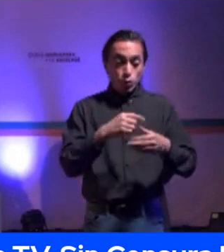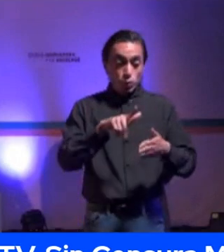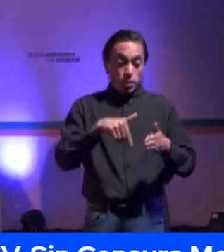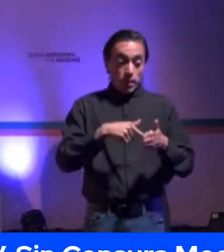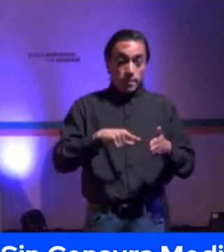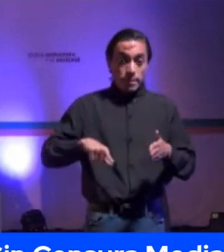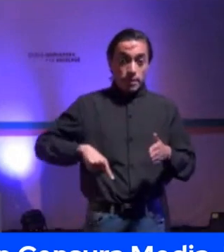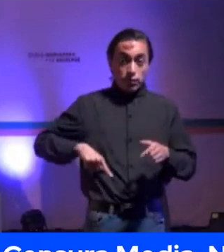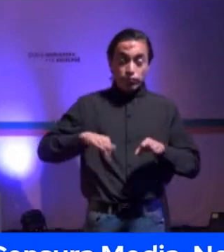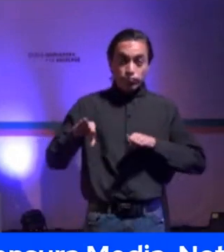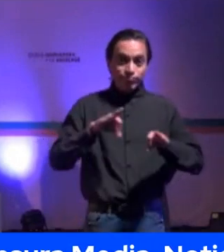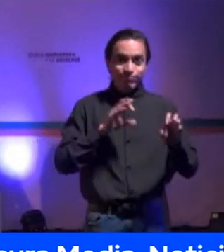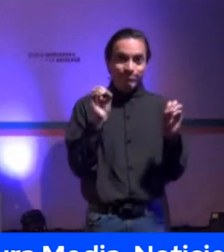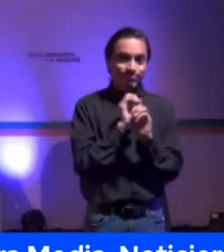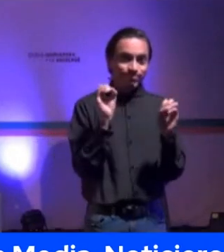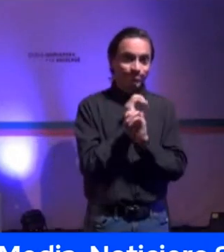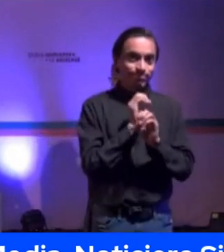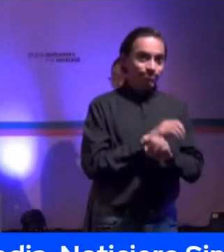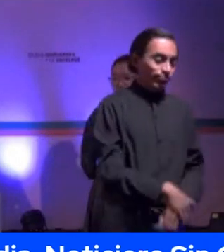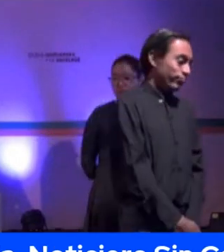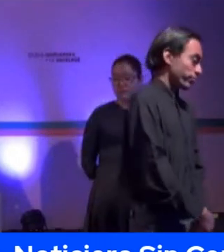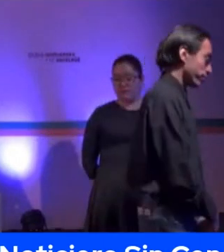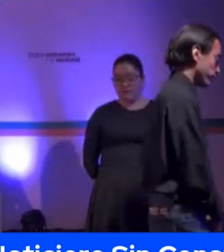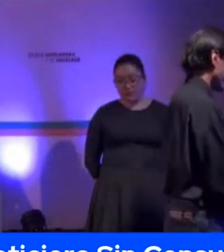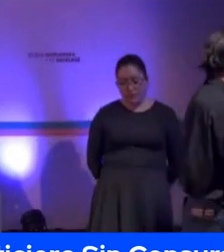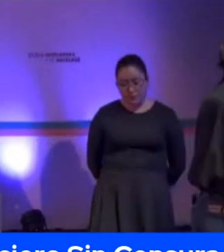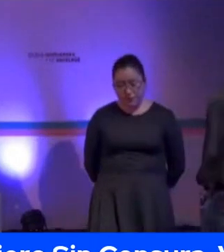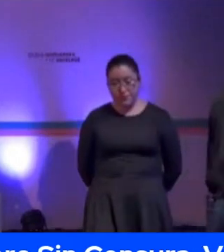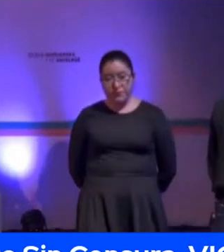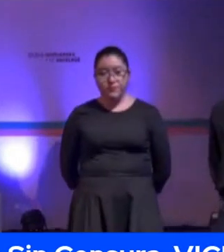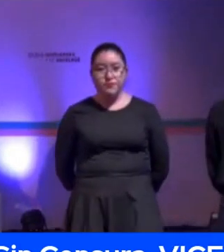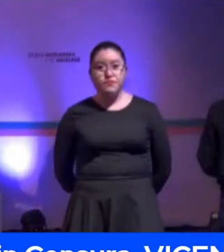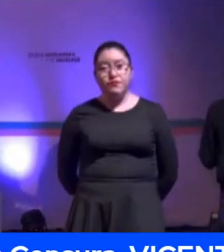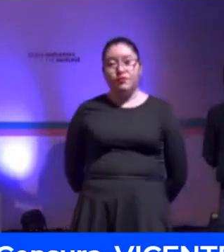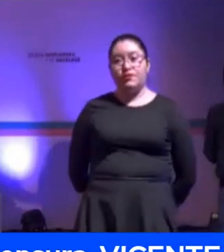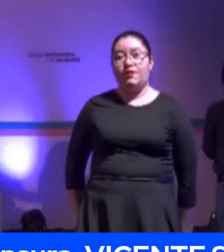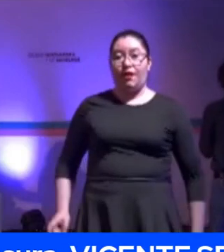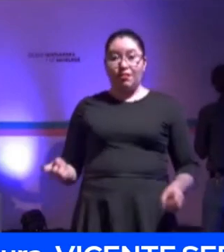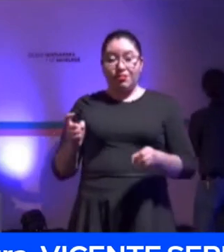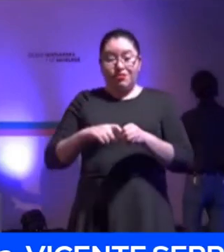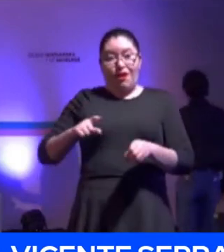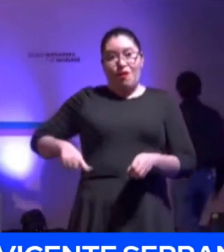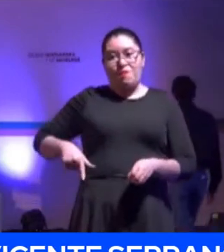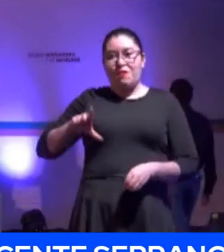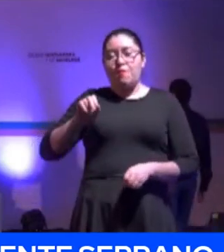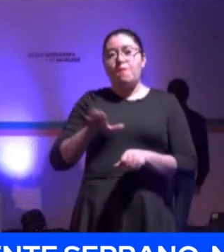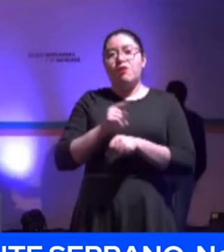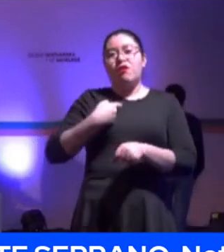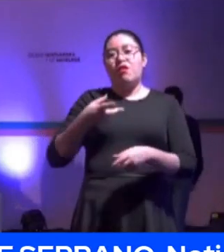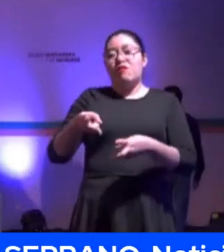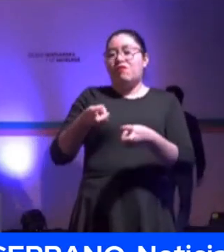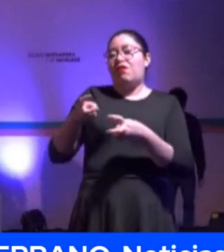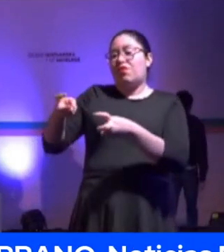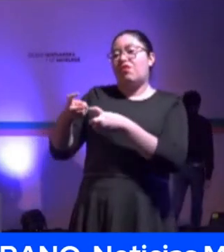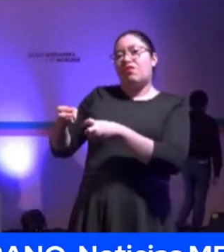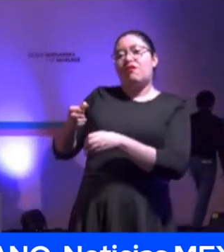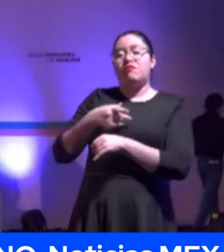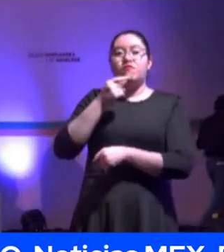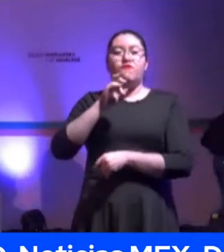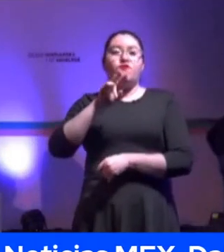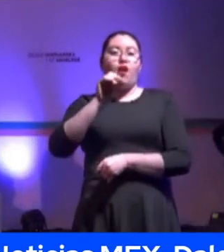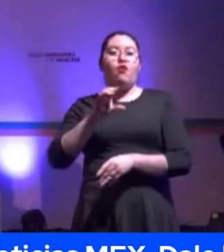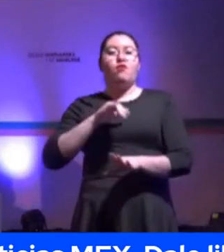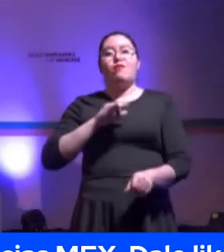públicos porque se roban y se amparan con el fuero. Es